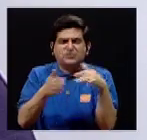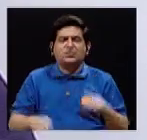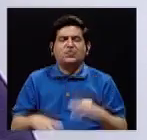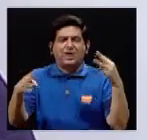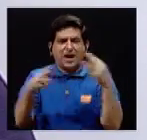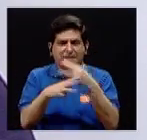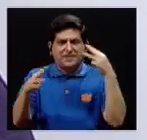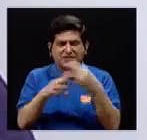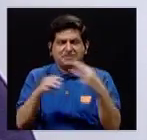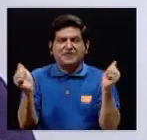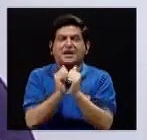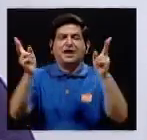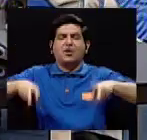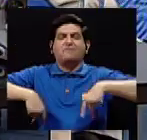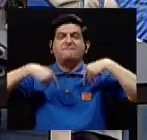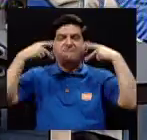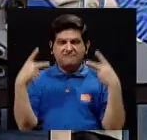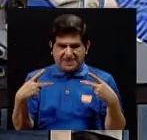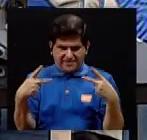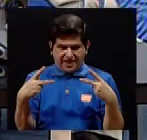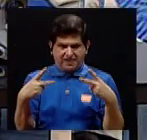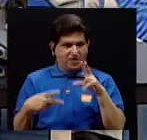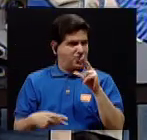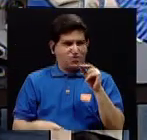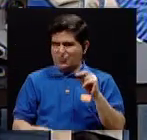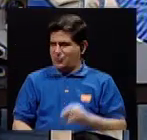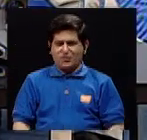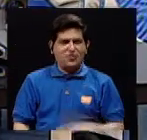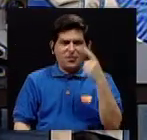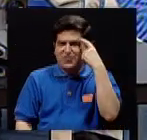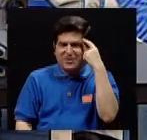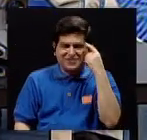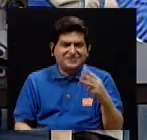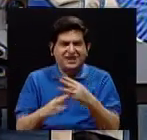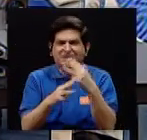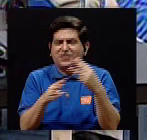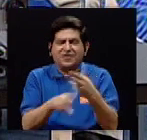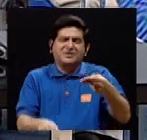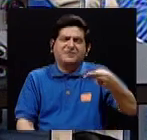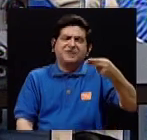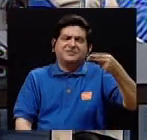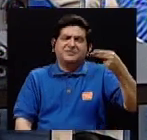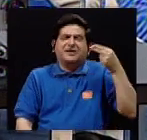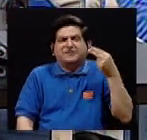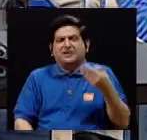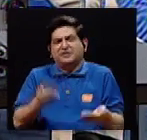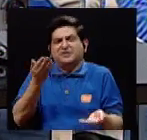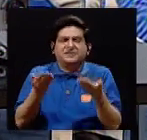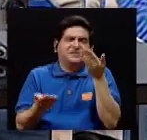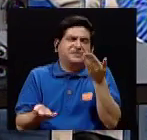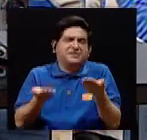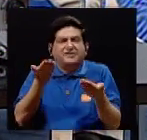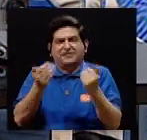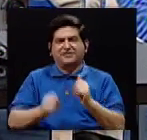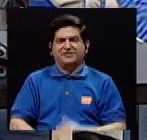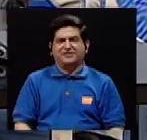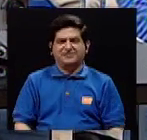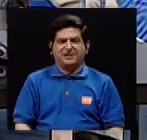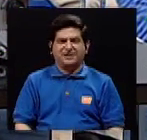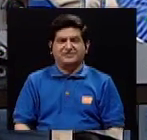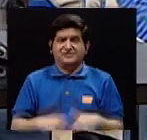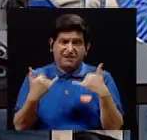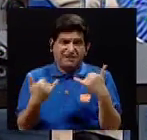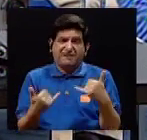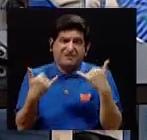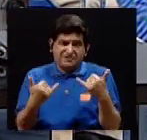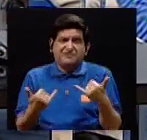matemáticas vivas no las matemáticas O sea la matemática de la historia e de la historia